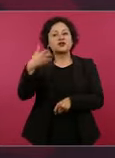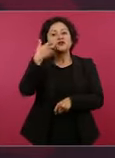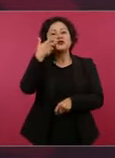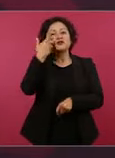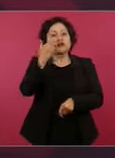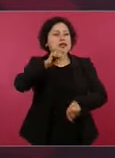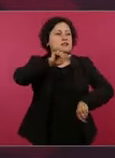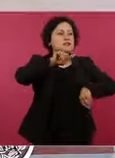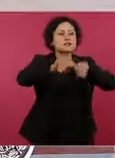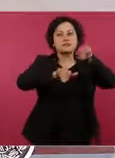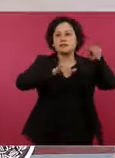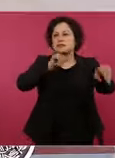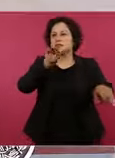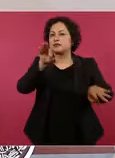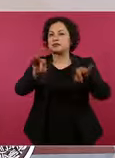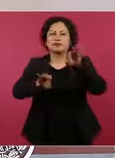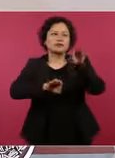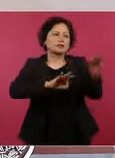andan sopiloteando.